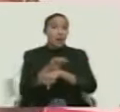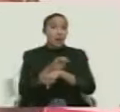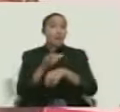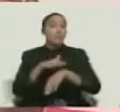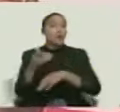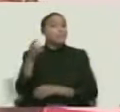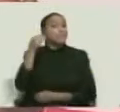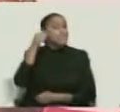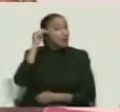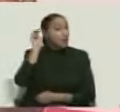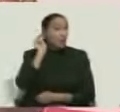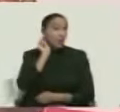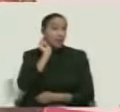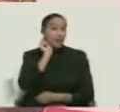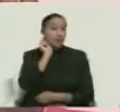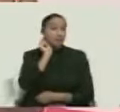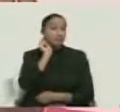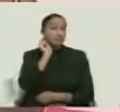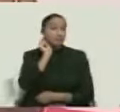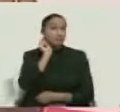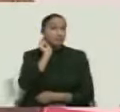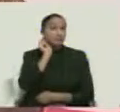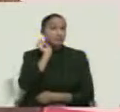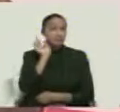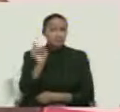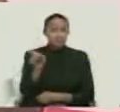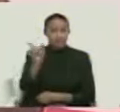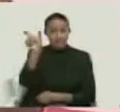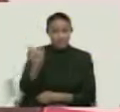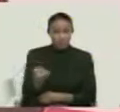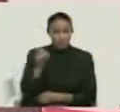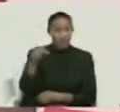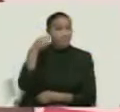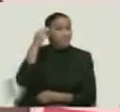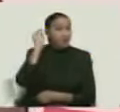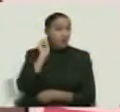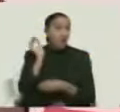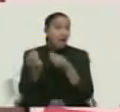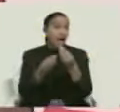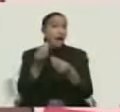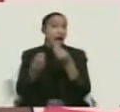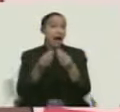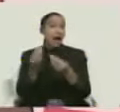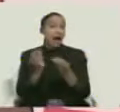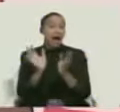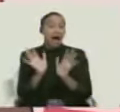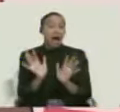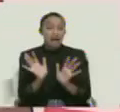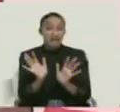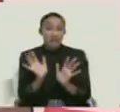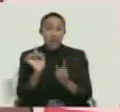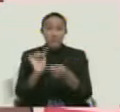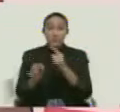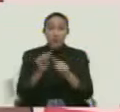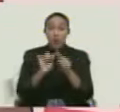ella hace las cosas que al final quien sale beneficiada es la revolución.